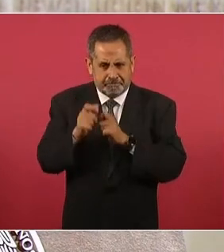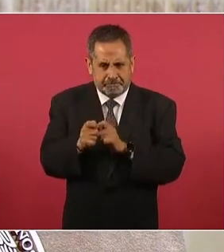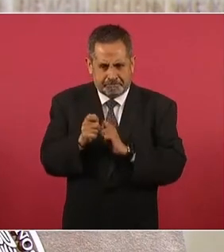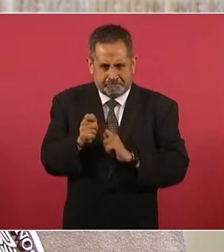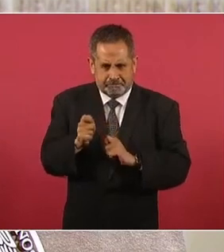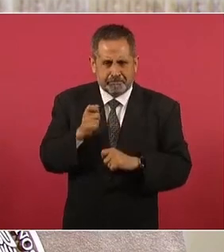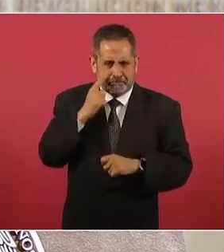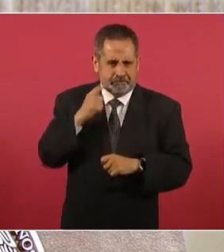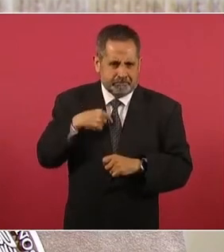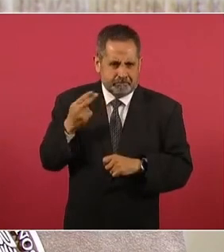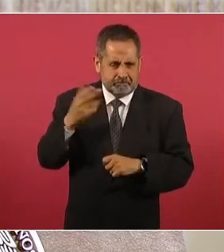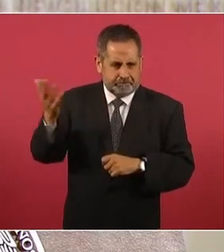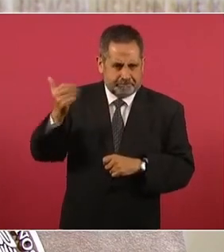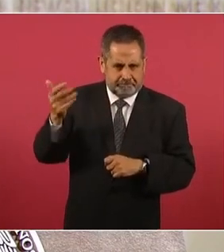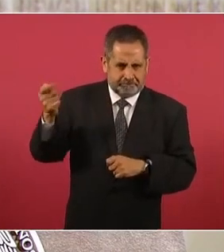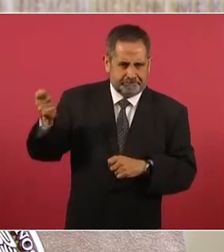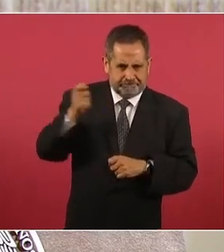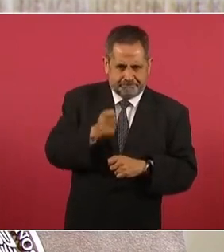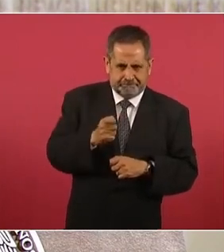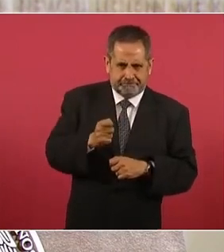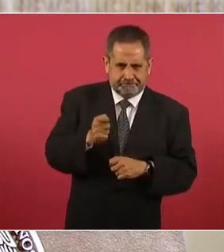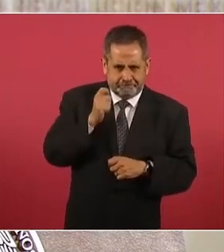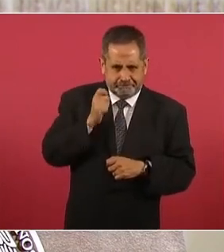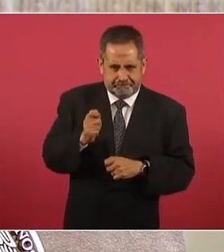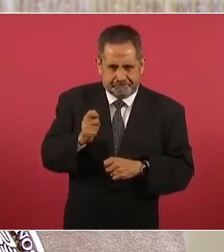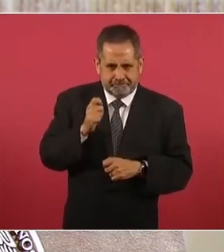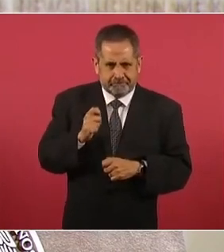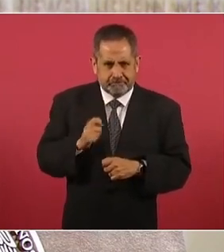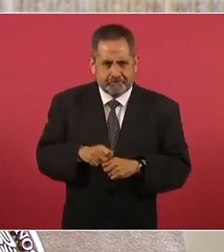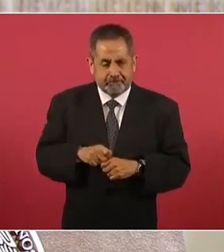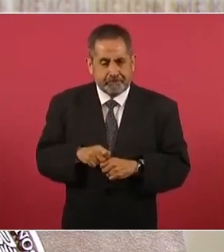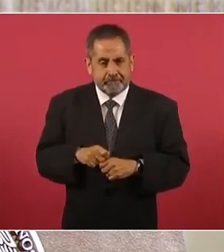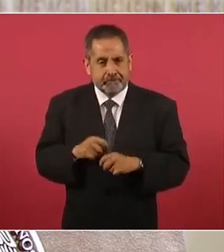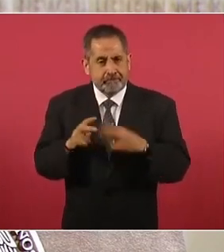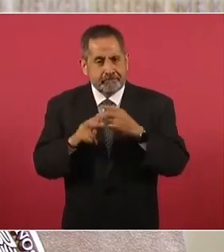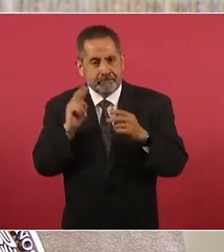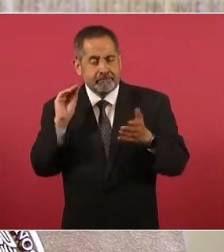sí, a ver si la bajan, una lupa, y me vas a poner